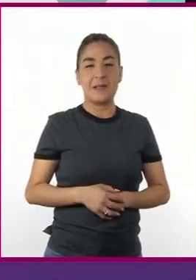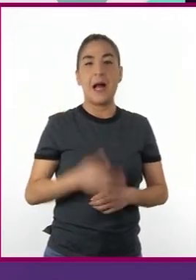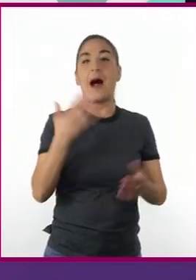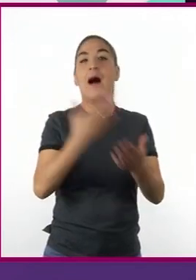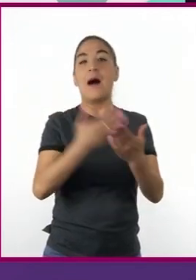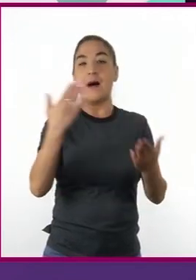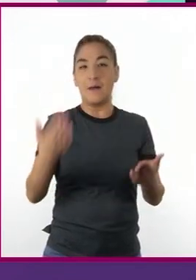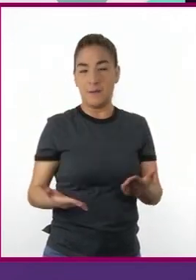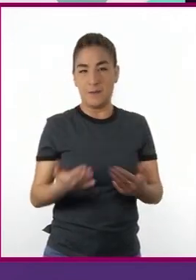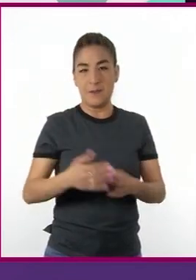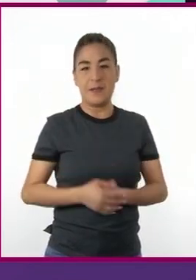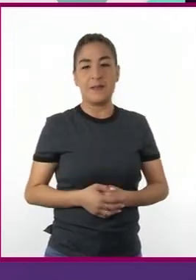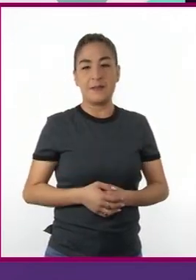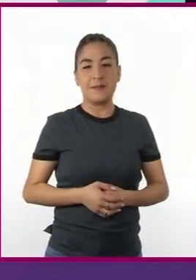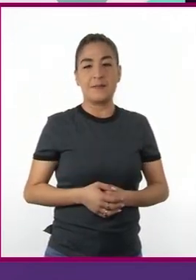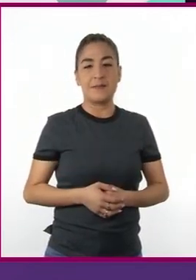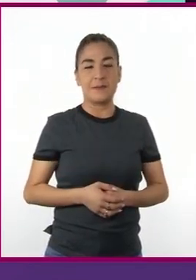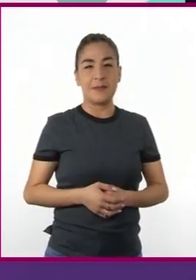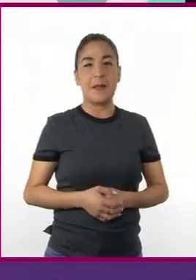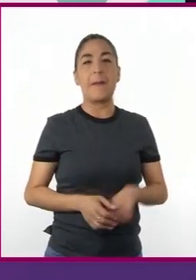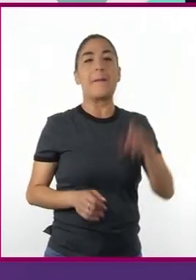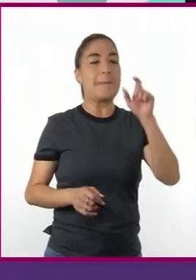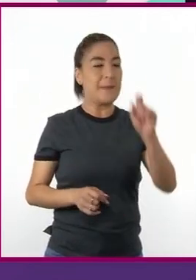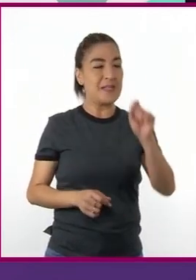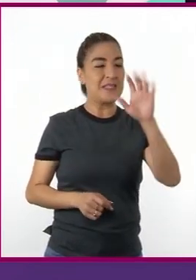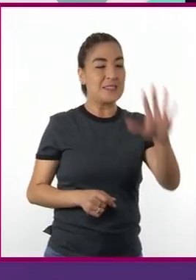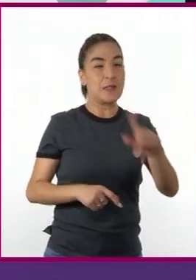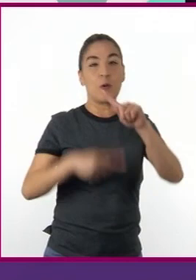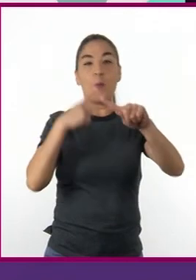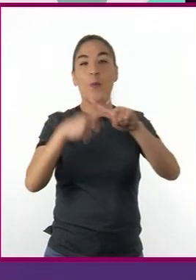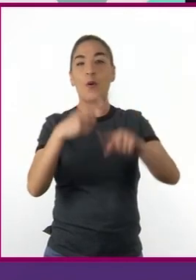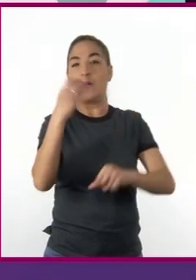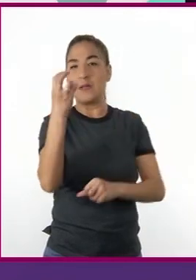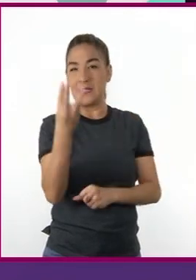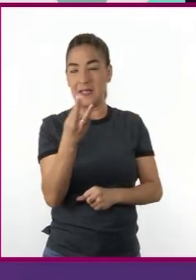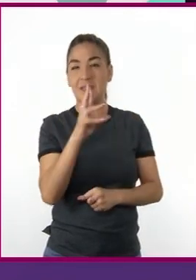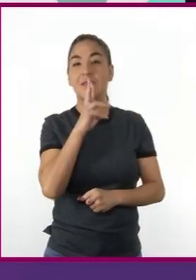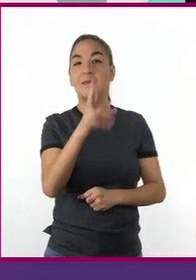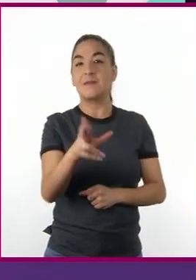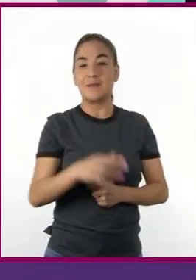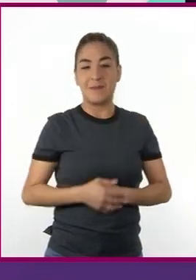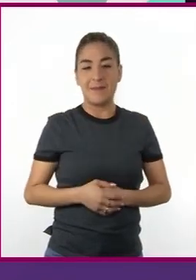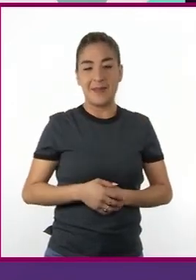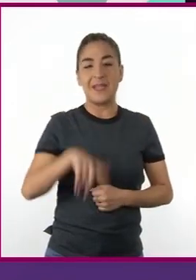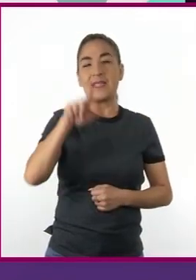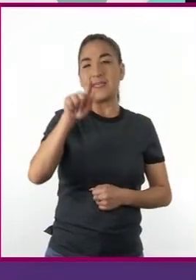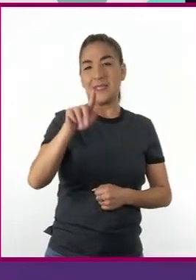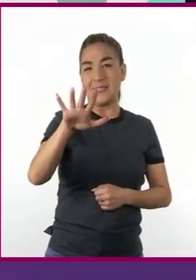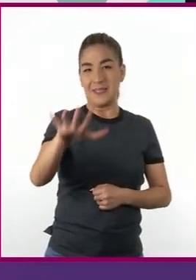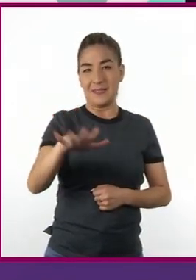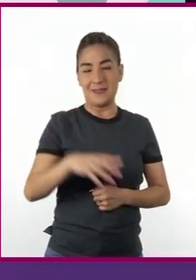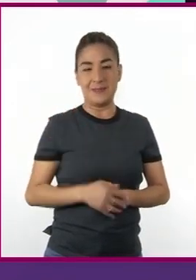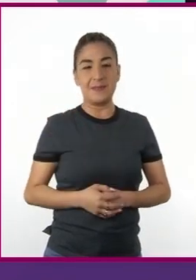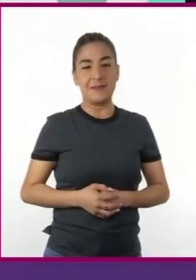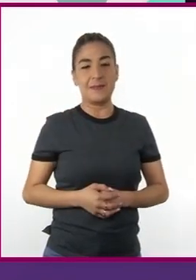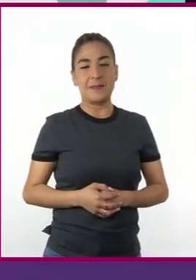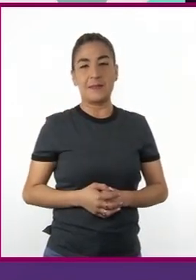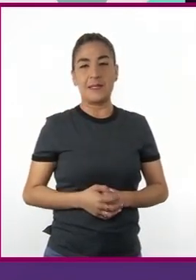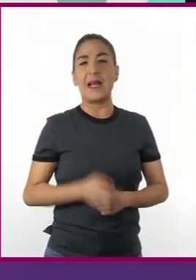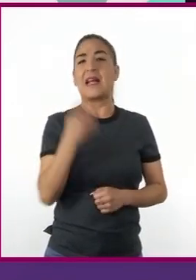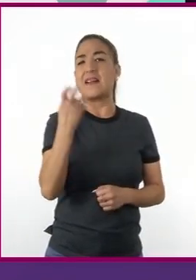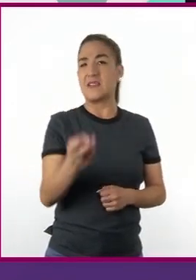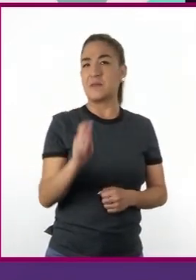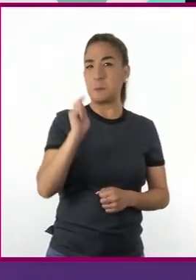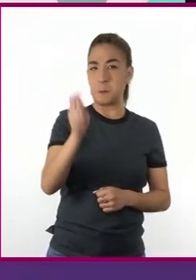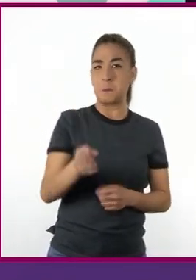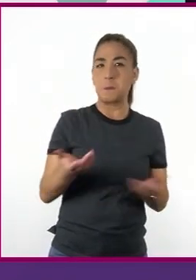Ahora multiplicamos 25 por 3 y obtenemos 75. Esto quiere